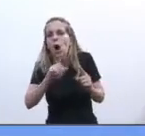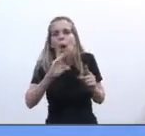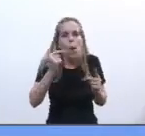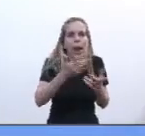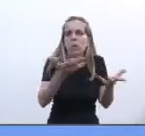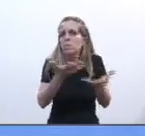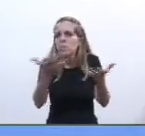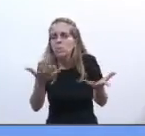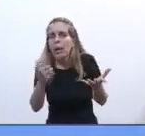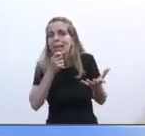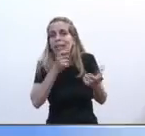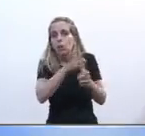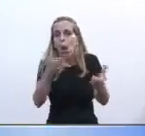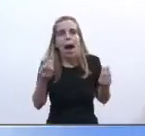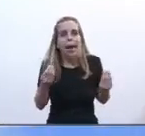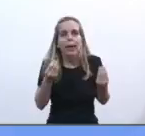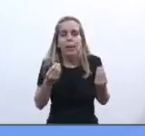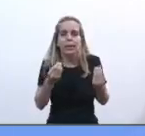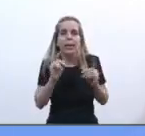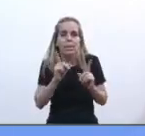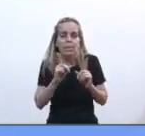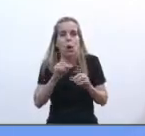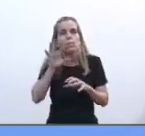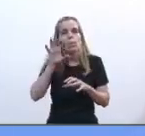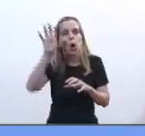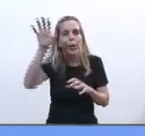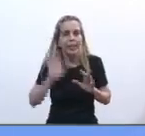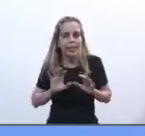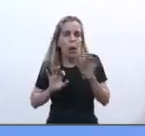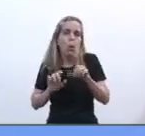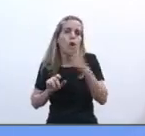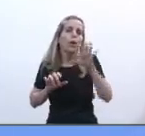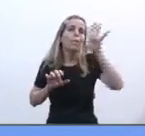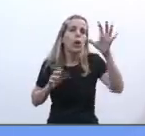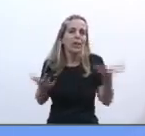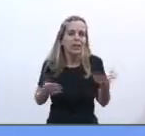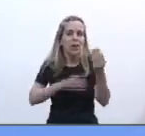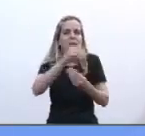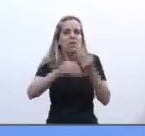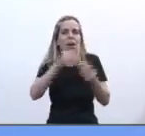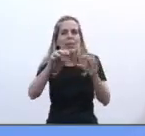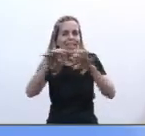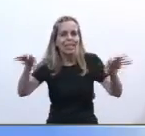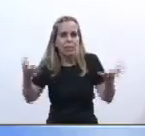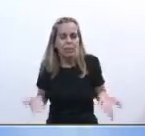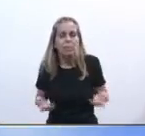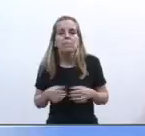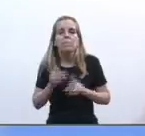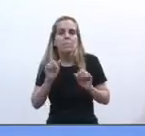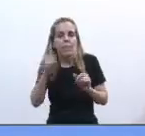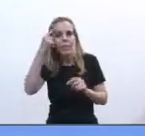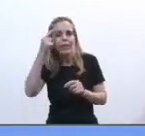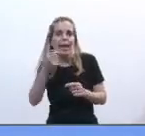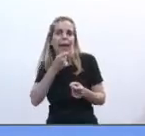casos que agrado fuera de la provincia porque no había quien se ocupe de ellos los maridos los